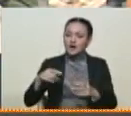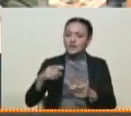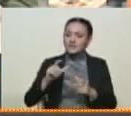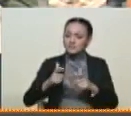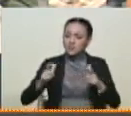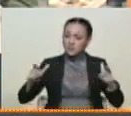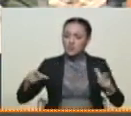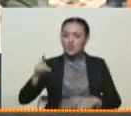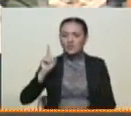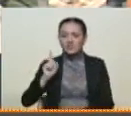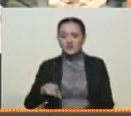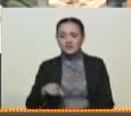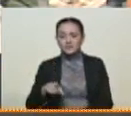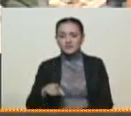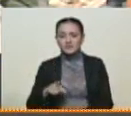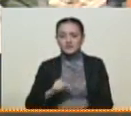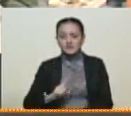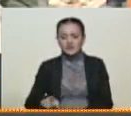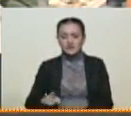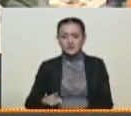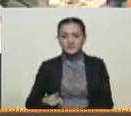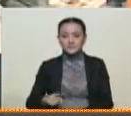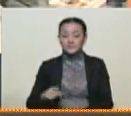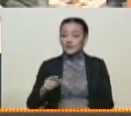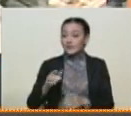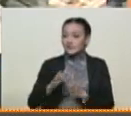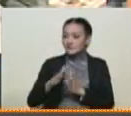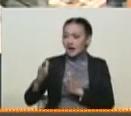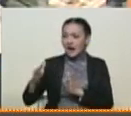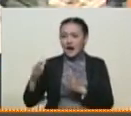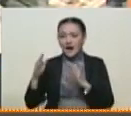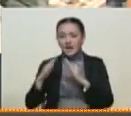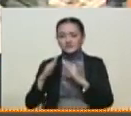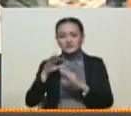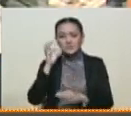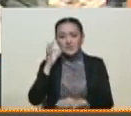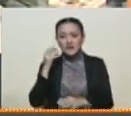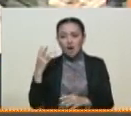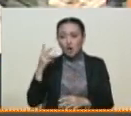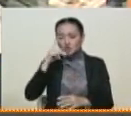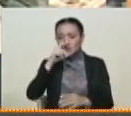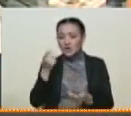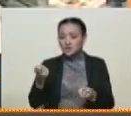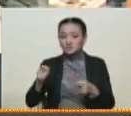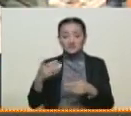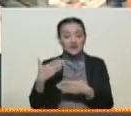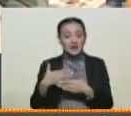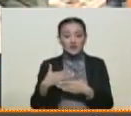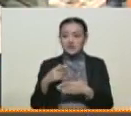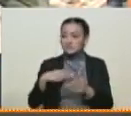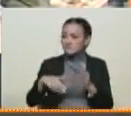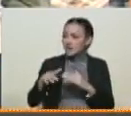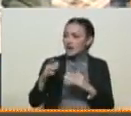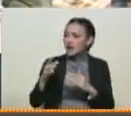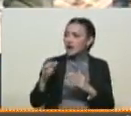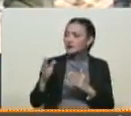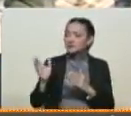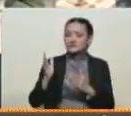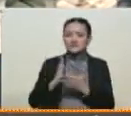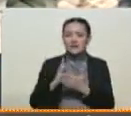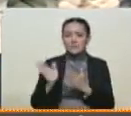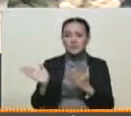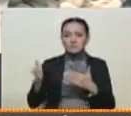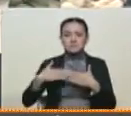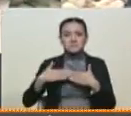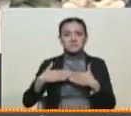multipliquen, sino estamos a pocas cuadras de la Casa Amarilla, que tiene 8 años prácticamente cerrada. Cuando uno pasa por ahí, la puerta está cerrada. Yo